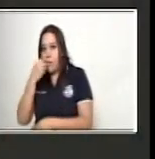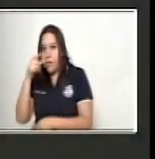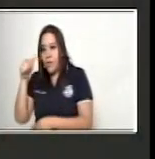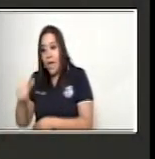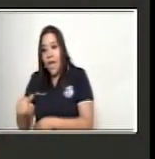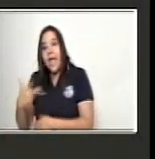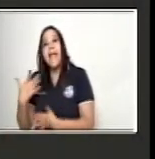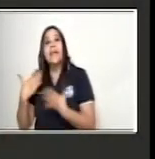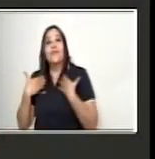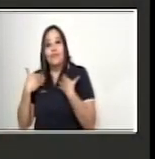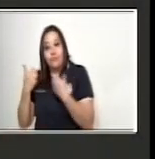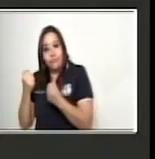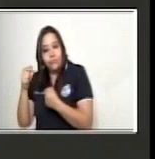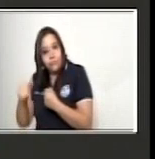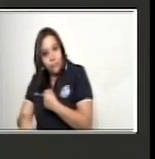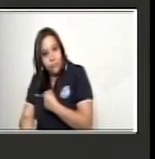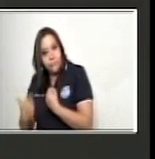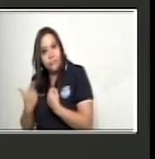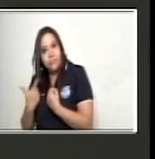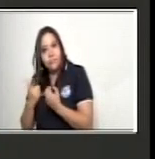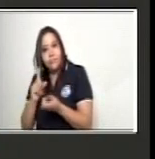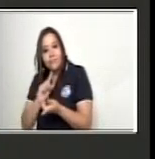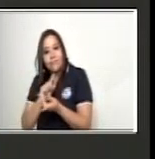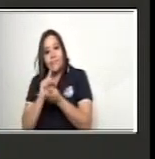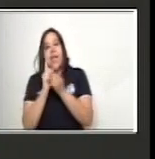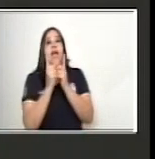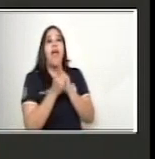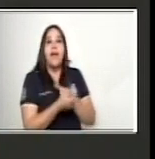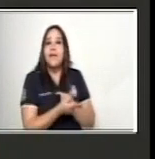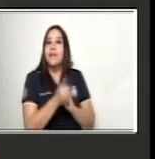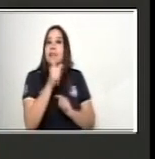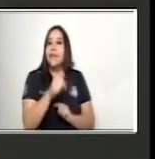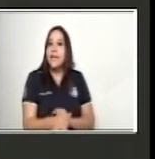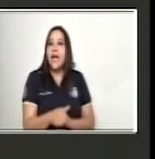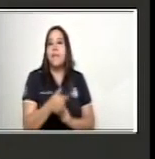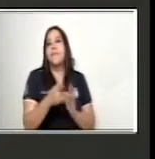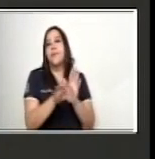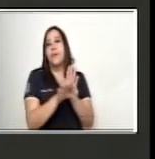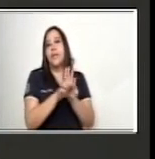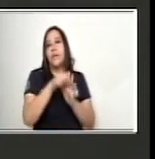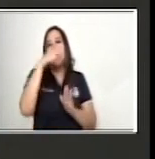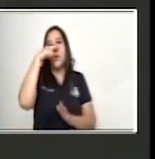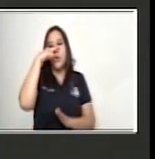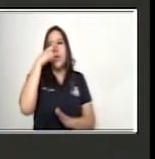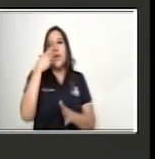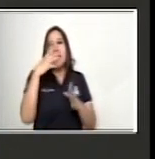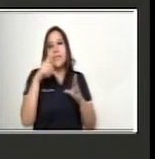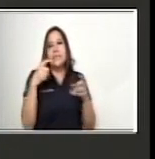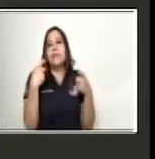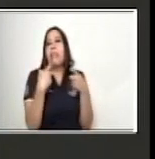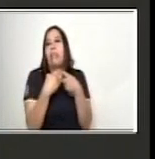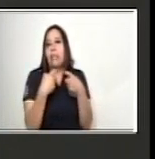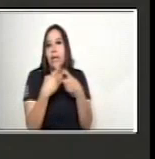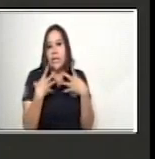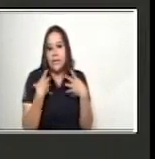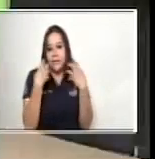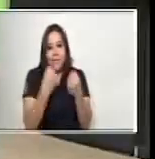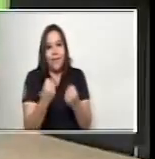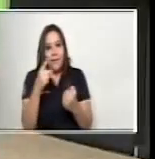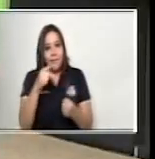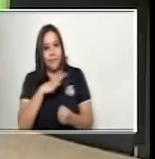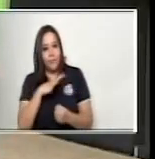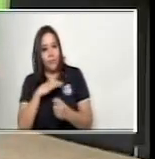se convierten en lo que puede ser triglicéridos o energías también.